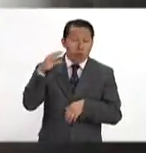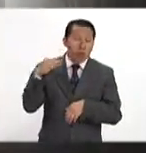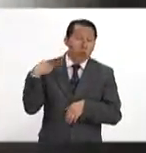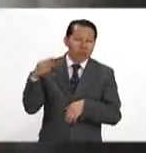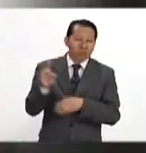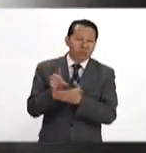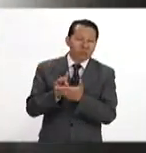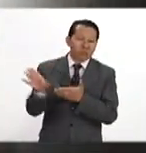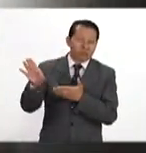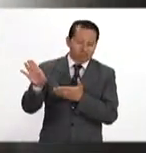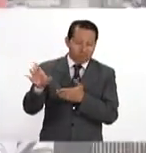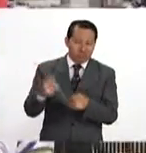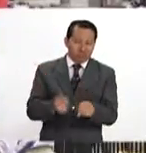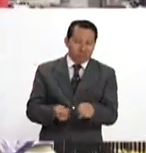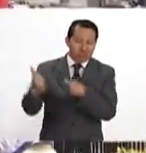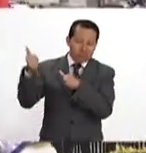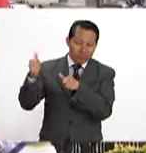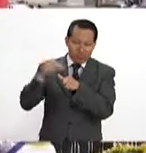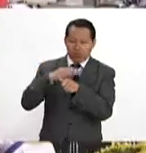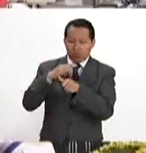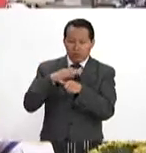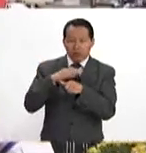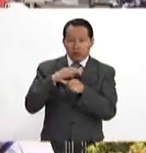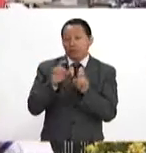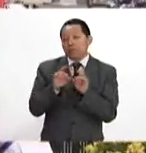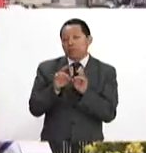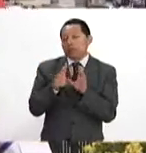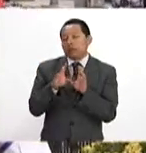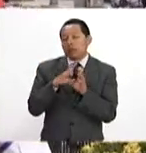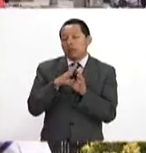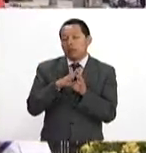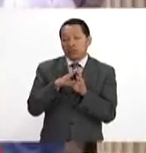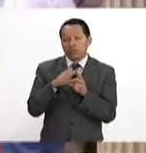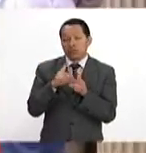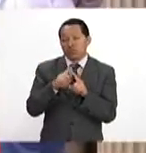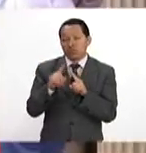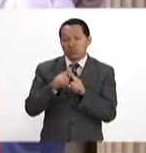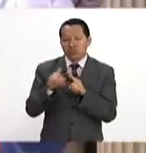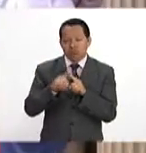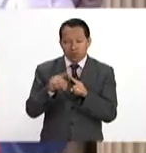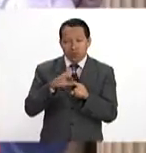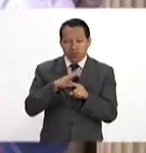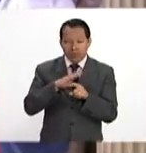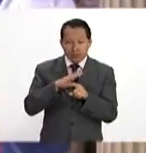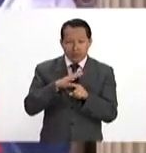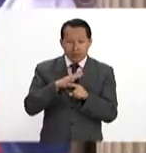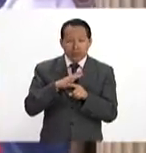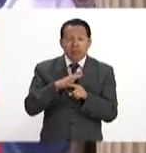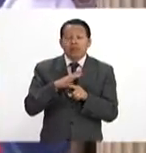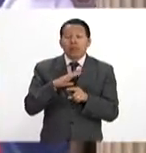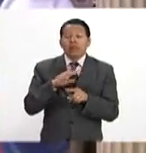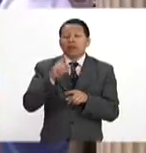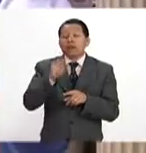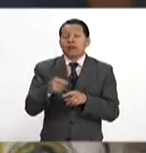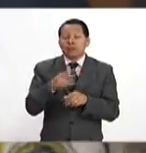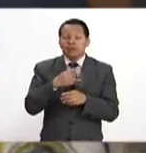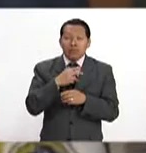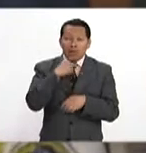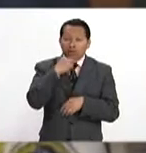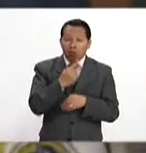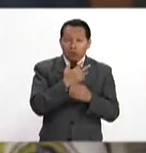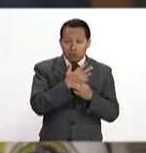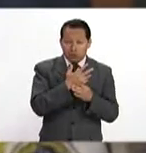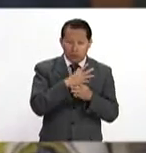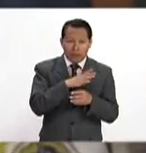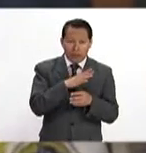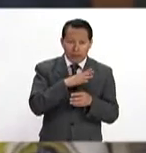serie de incidentes en la isla que causaron síntomas físicos a diplomáticos norteamericanos. La portavoz del